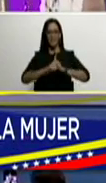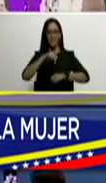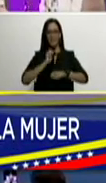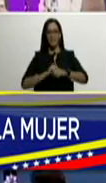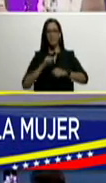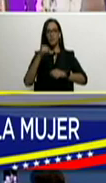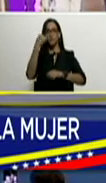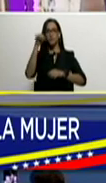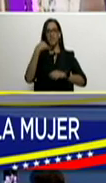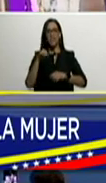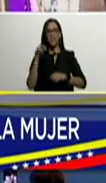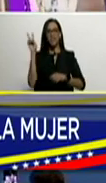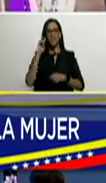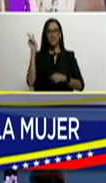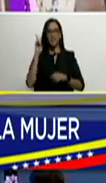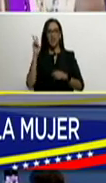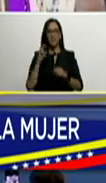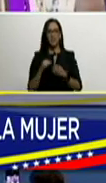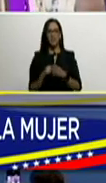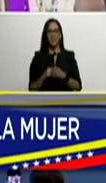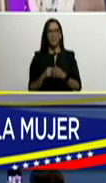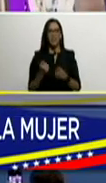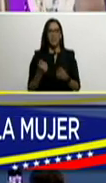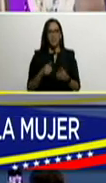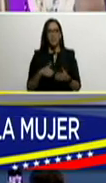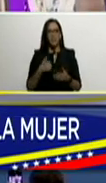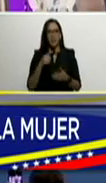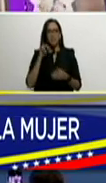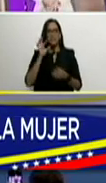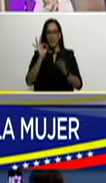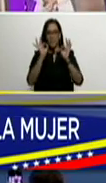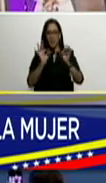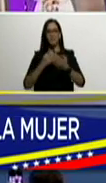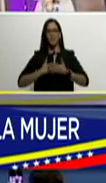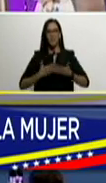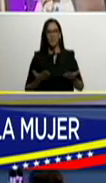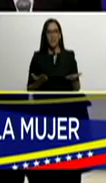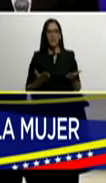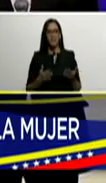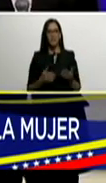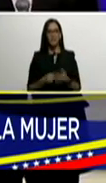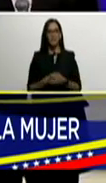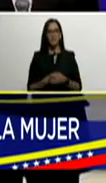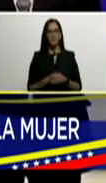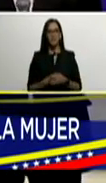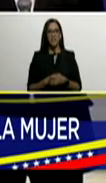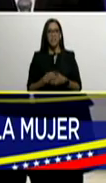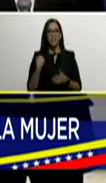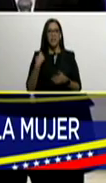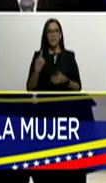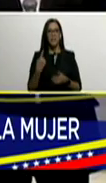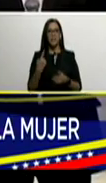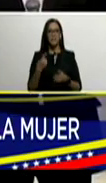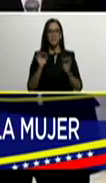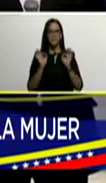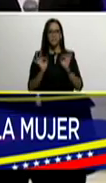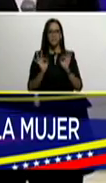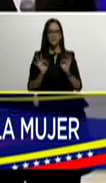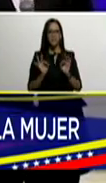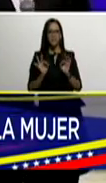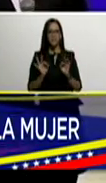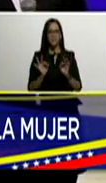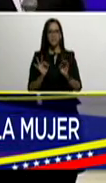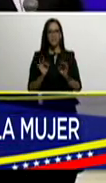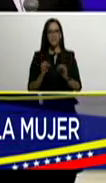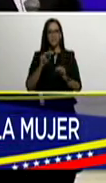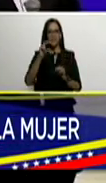venezolana, que yo creo que les pueden dar tremendo regalo. Se trata, en primer lugar, nada más y nada menos que